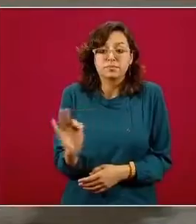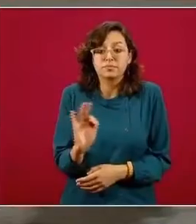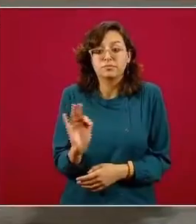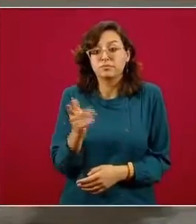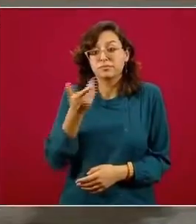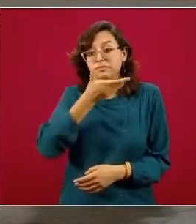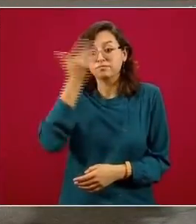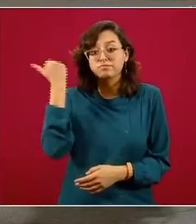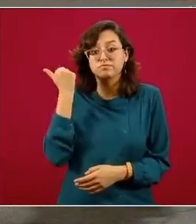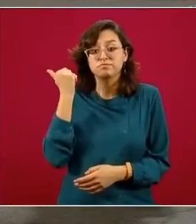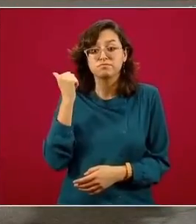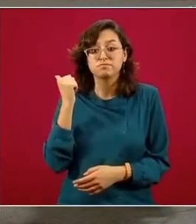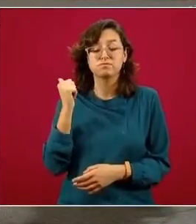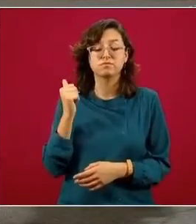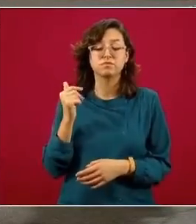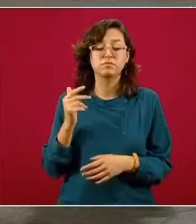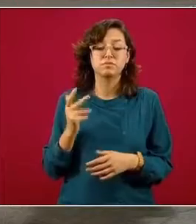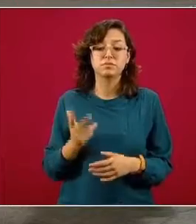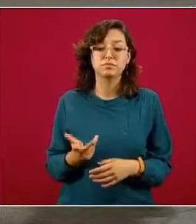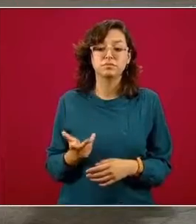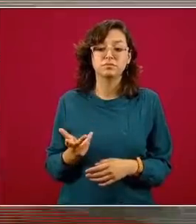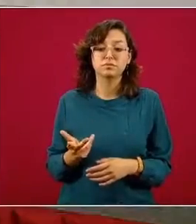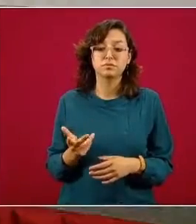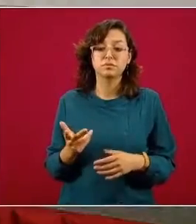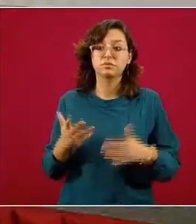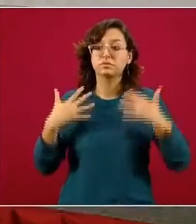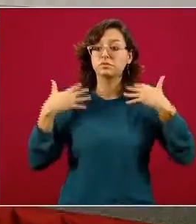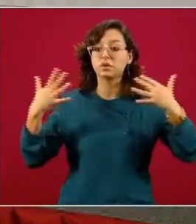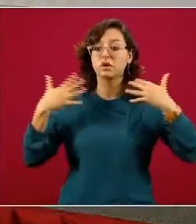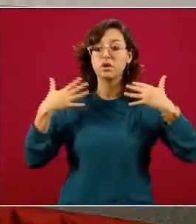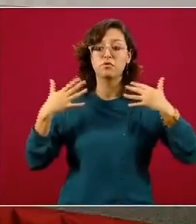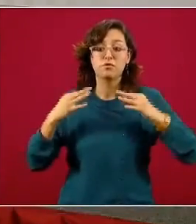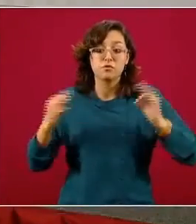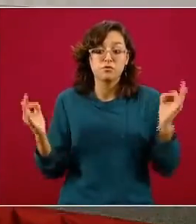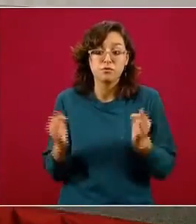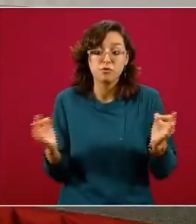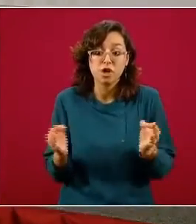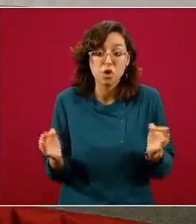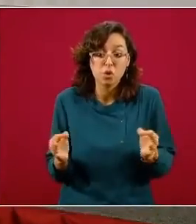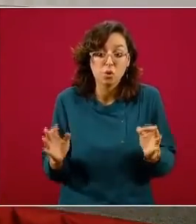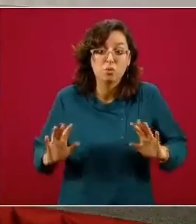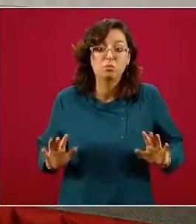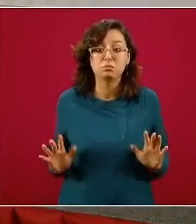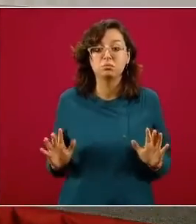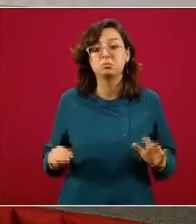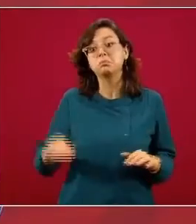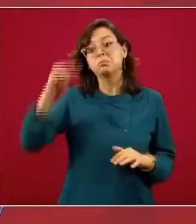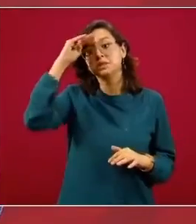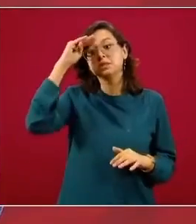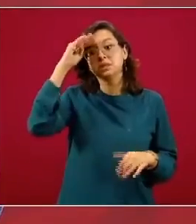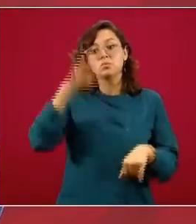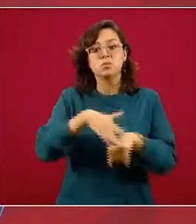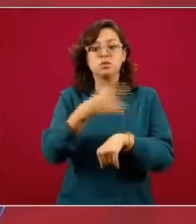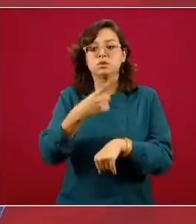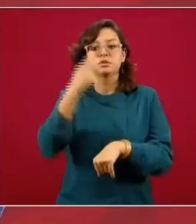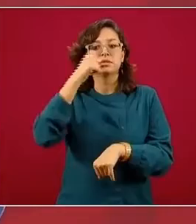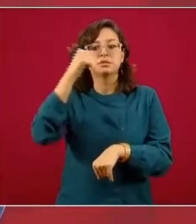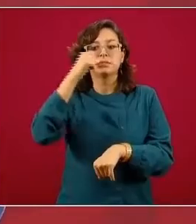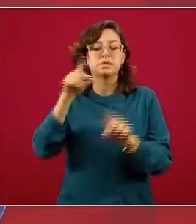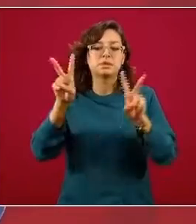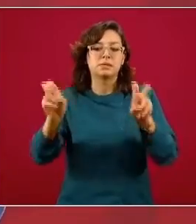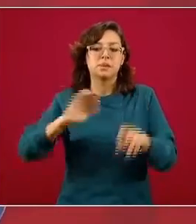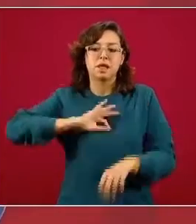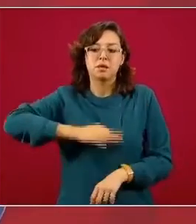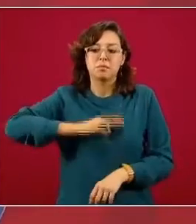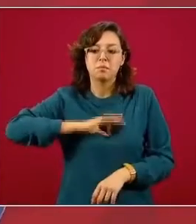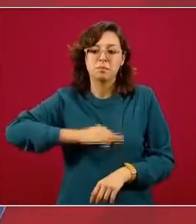incógnita cierta dependencia a la temperatura fría y esto se piensa porque los virus respiratorios en la medida